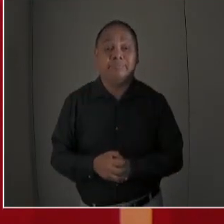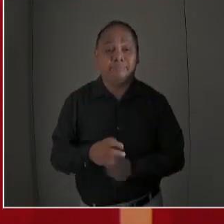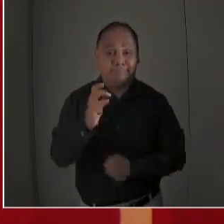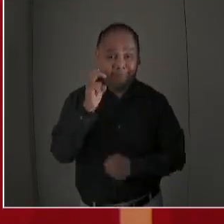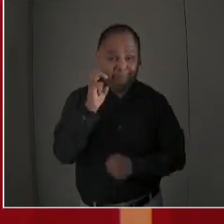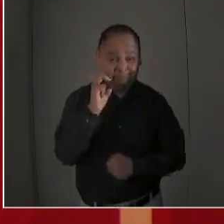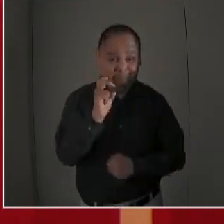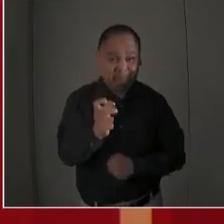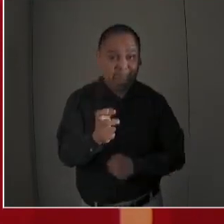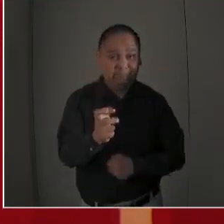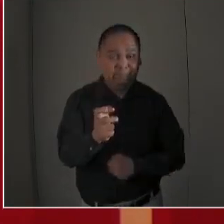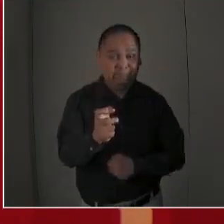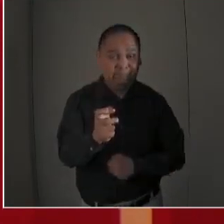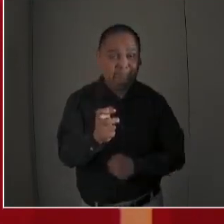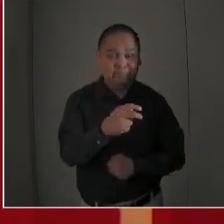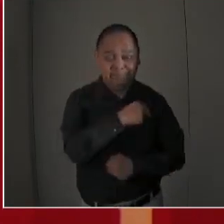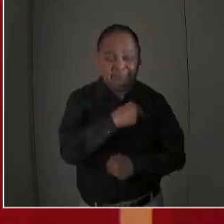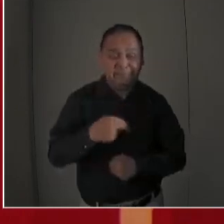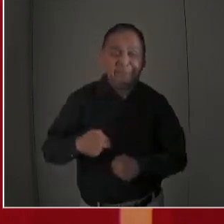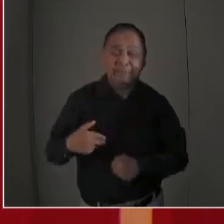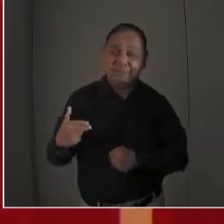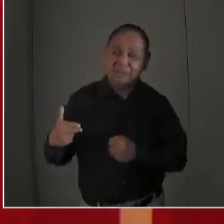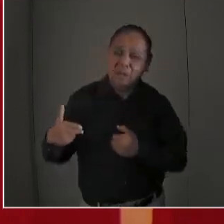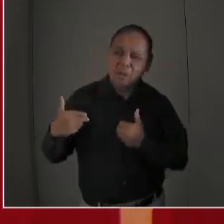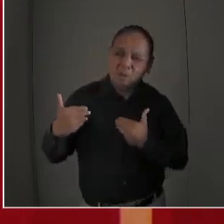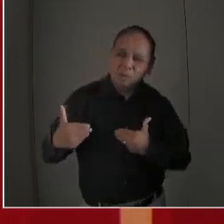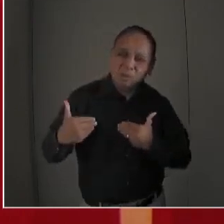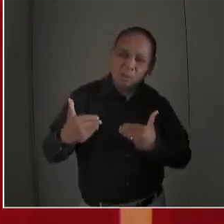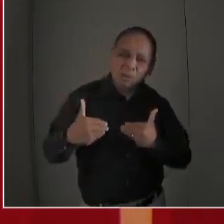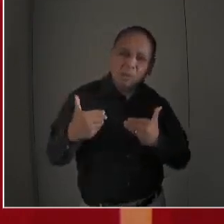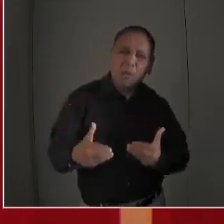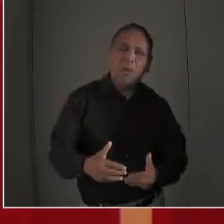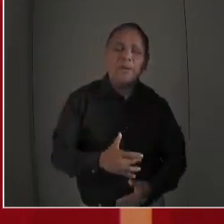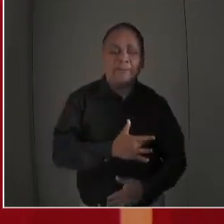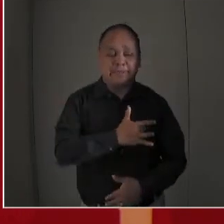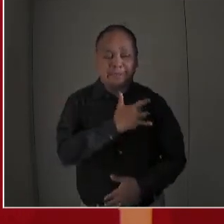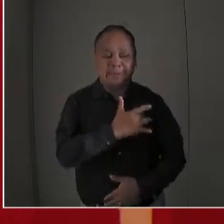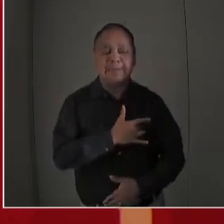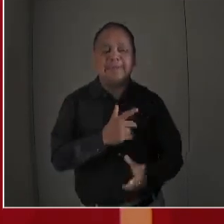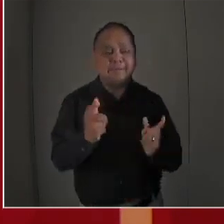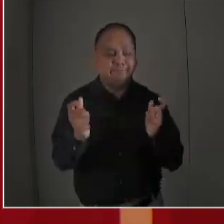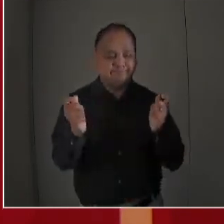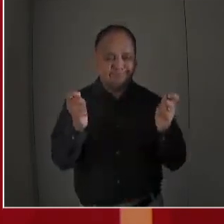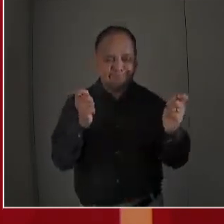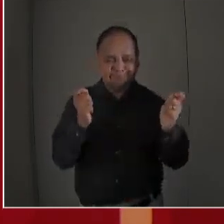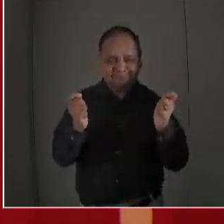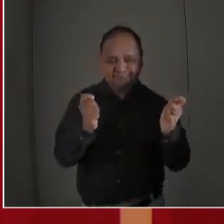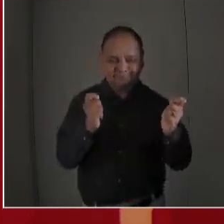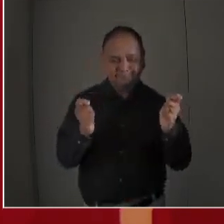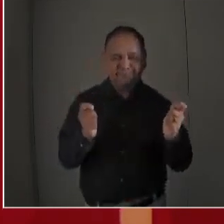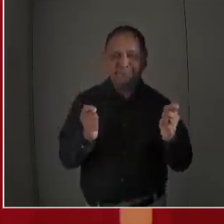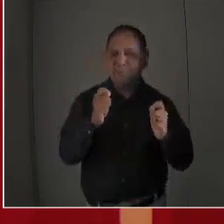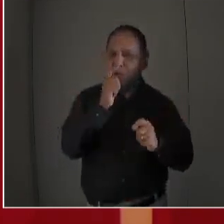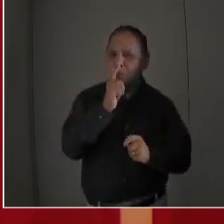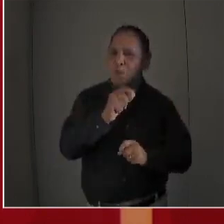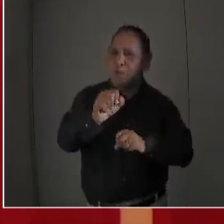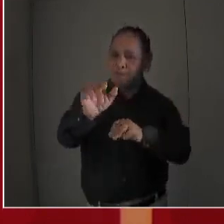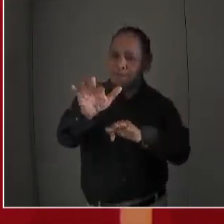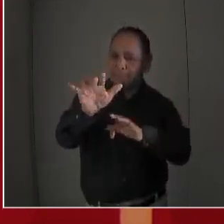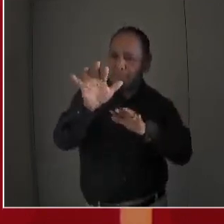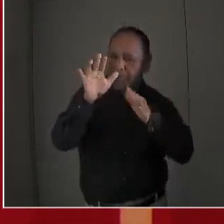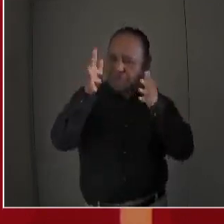legado es nuestra esencia, es nuestra razón de ser, es nuestra guía, es nuestra luz, es nuestro